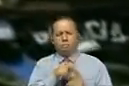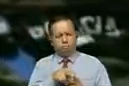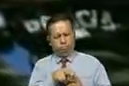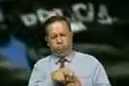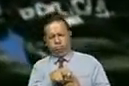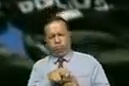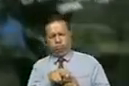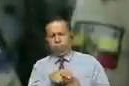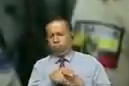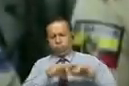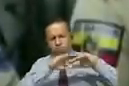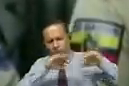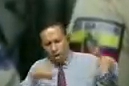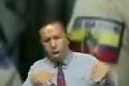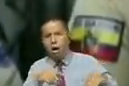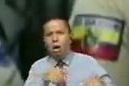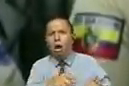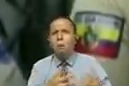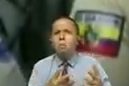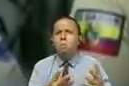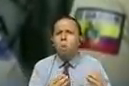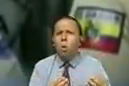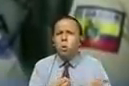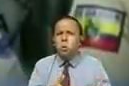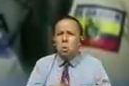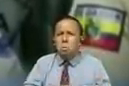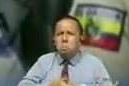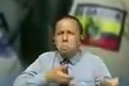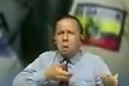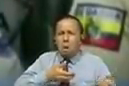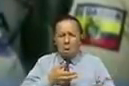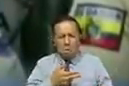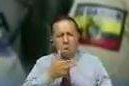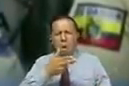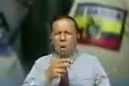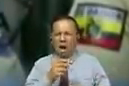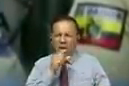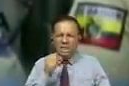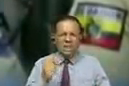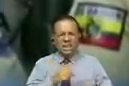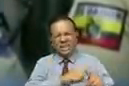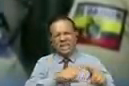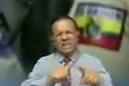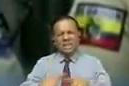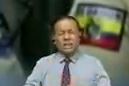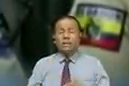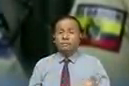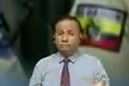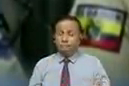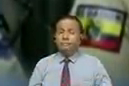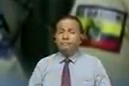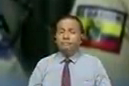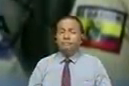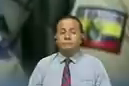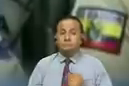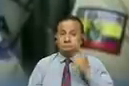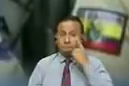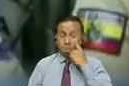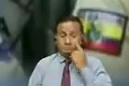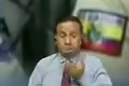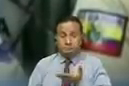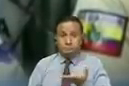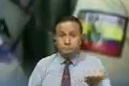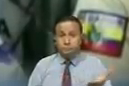Se desarrolló un trabajo investigativo con el equipo de campo de la unidad, aplicando